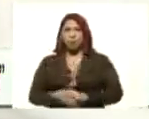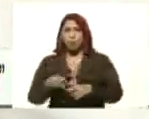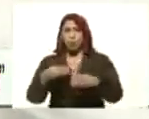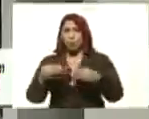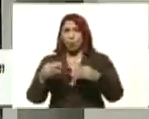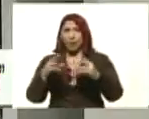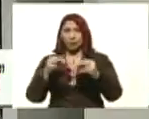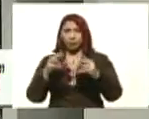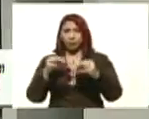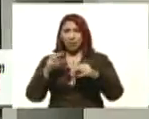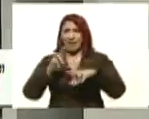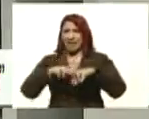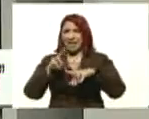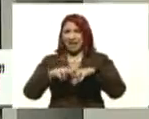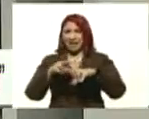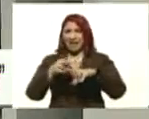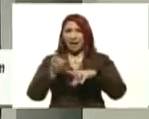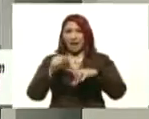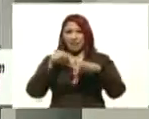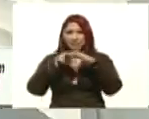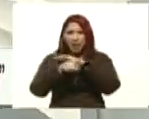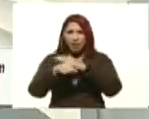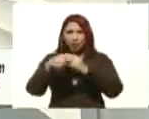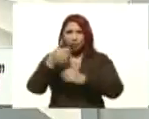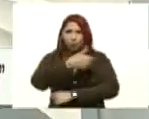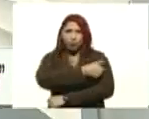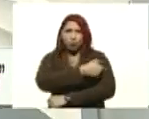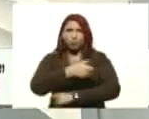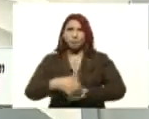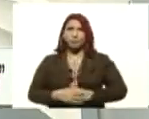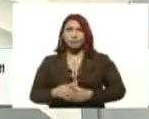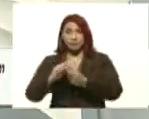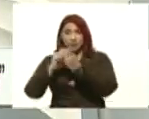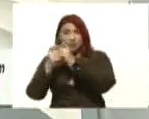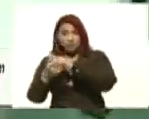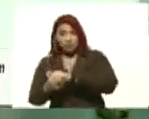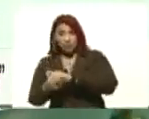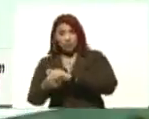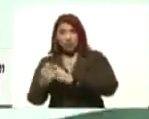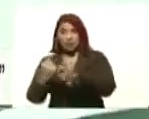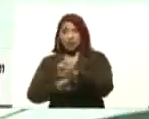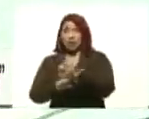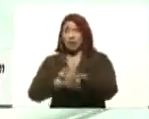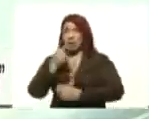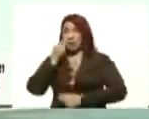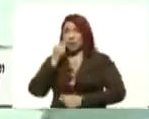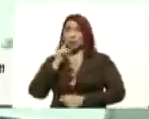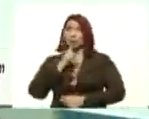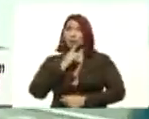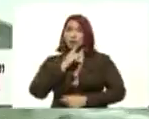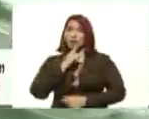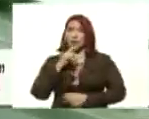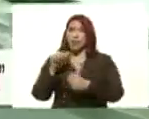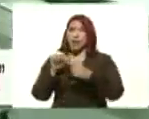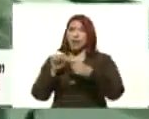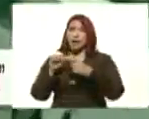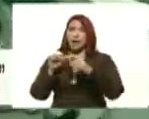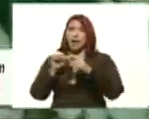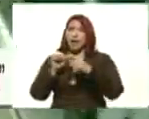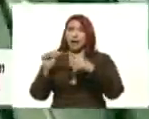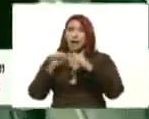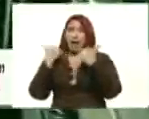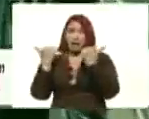que lleva la jeringa. Luego pasamos a un espacio que los hermanos llaman acá el área de impresión de